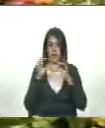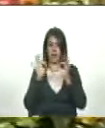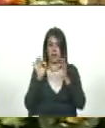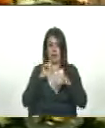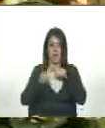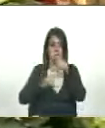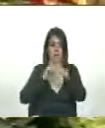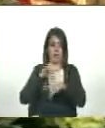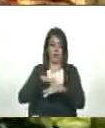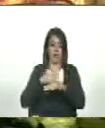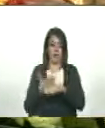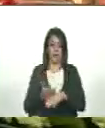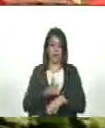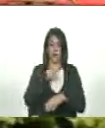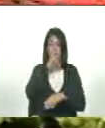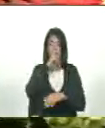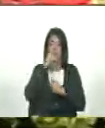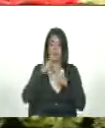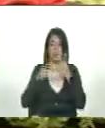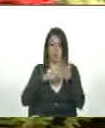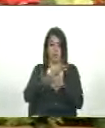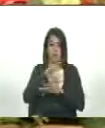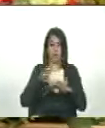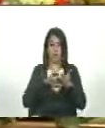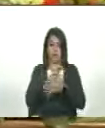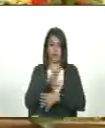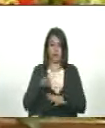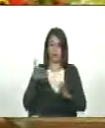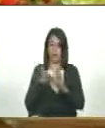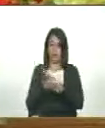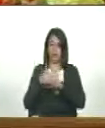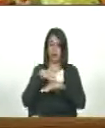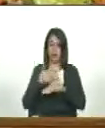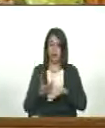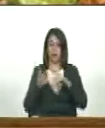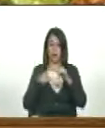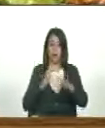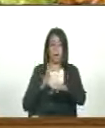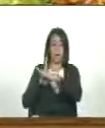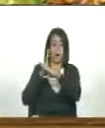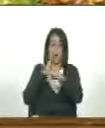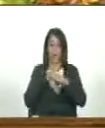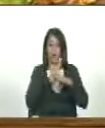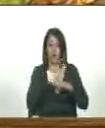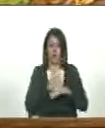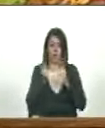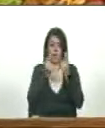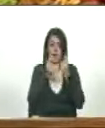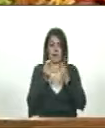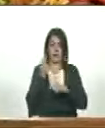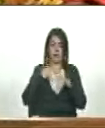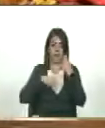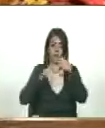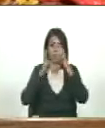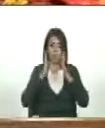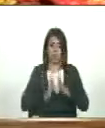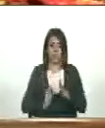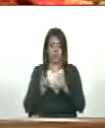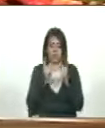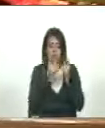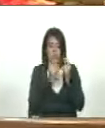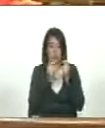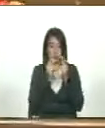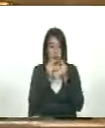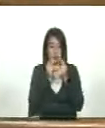sufren las terribles consecuencias que significa un bloqueo económico, comercial y